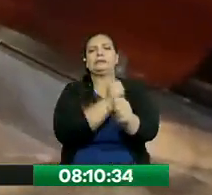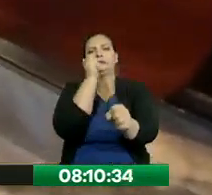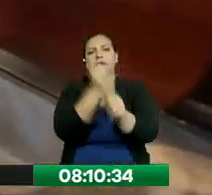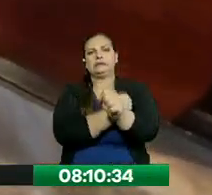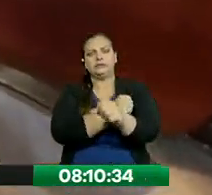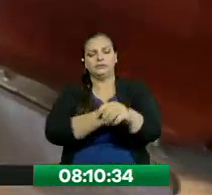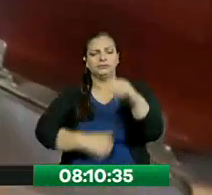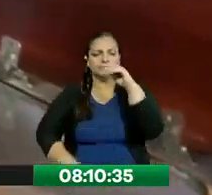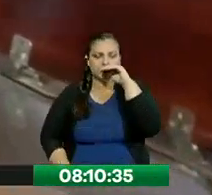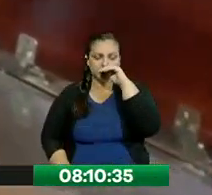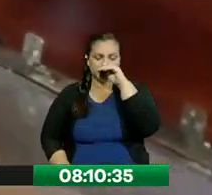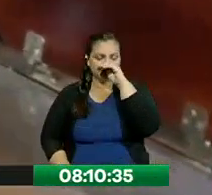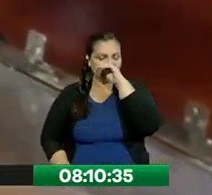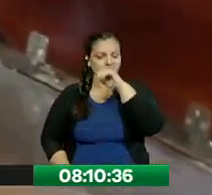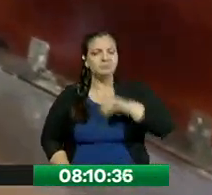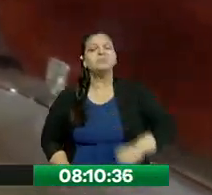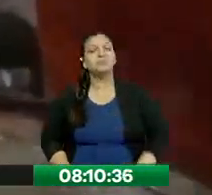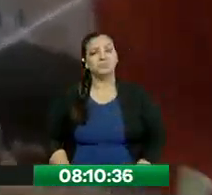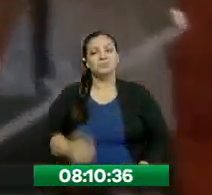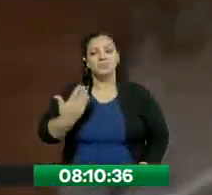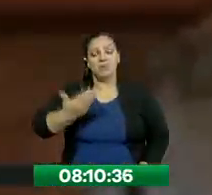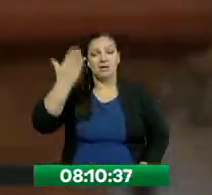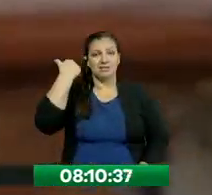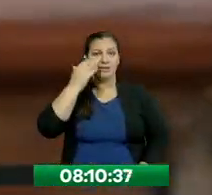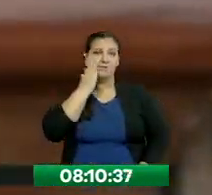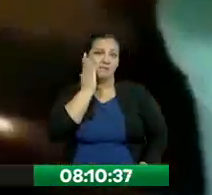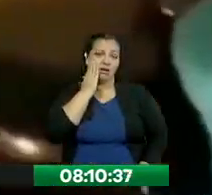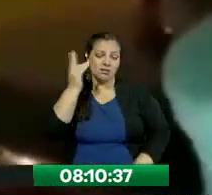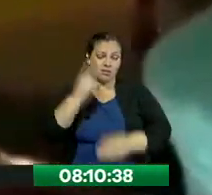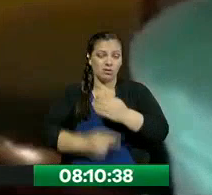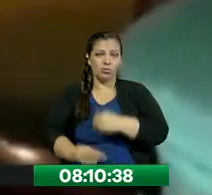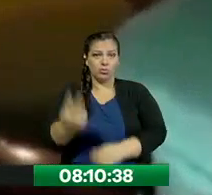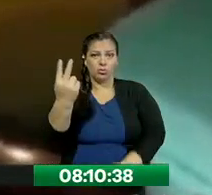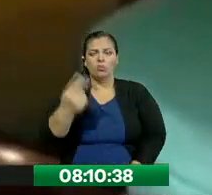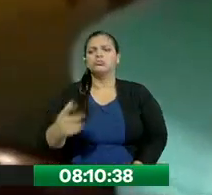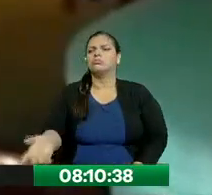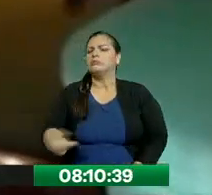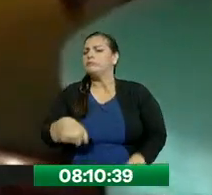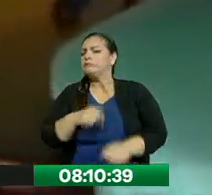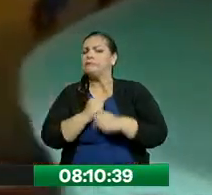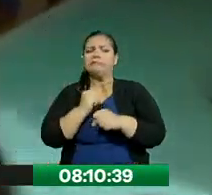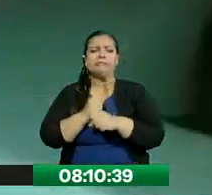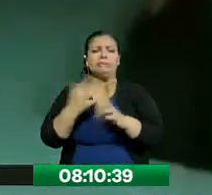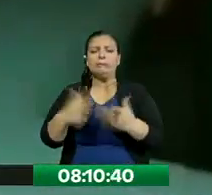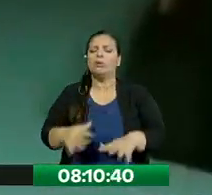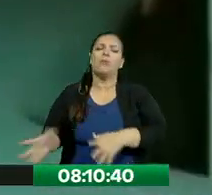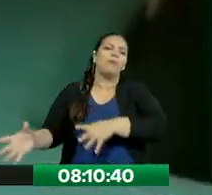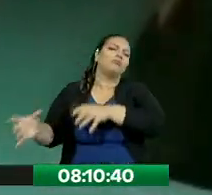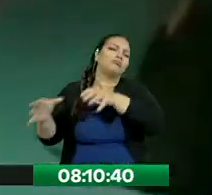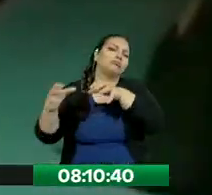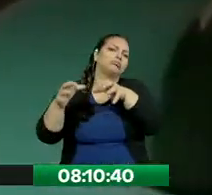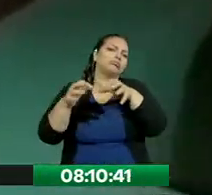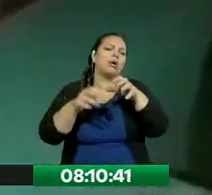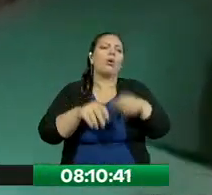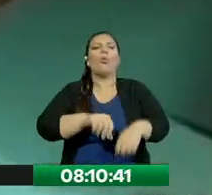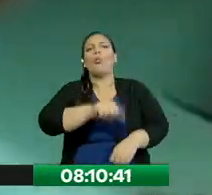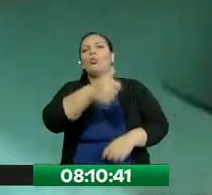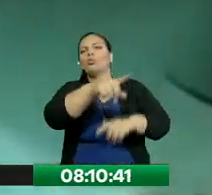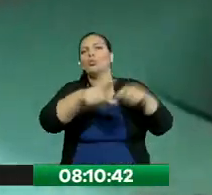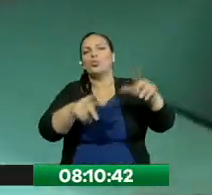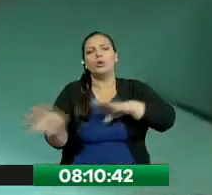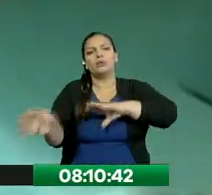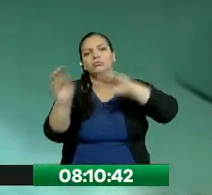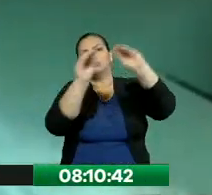en otra tierra, encontrando la muerte de una manera cruenta. Es por esto que la comunidad intentó aplicar justicia